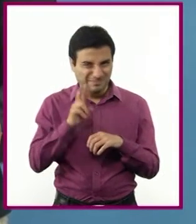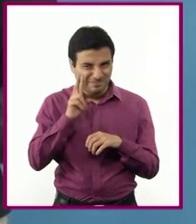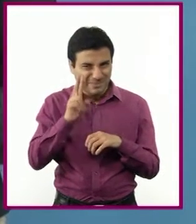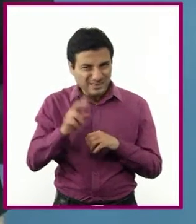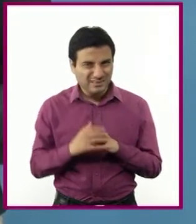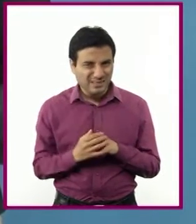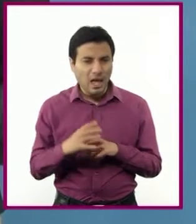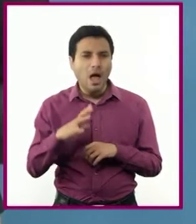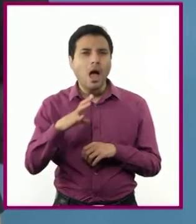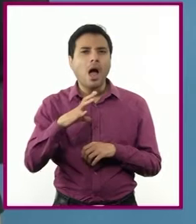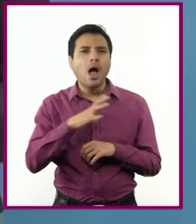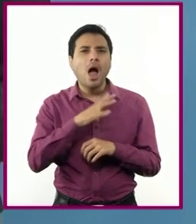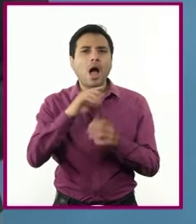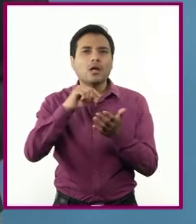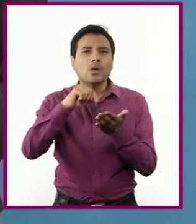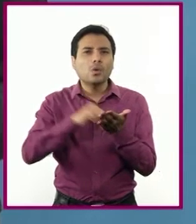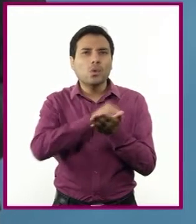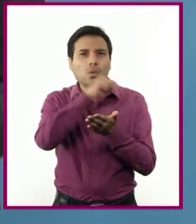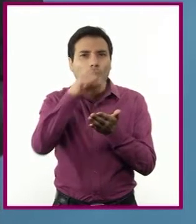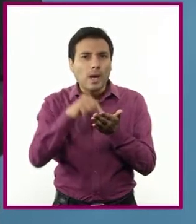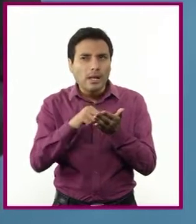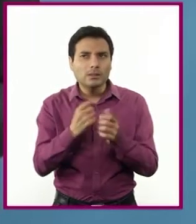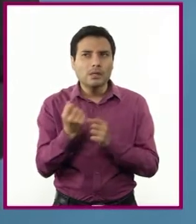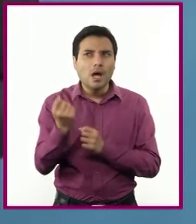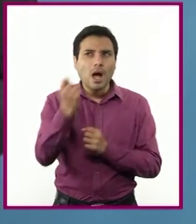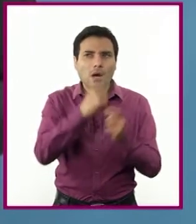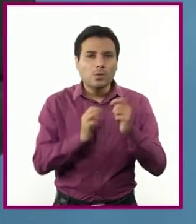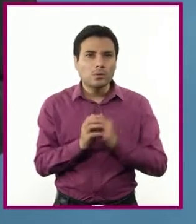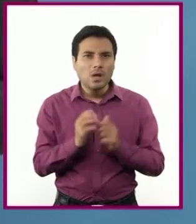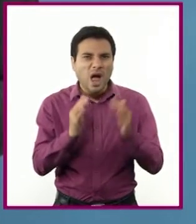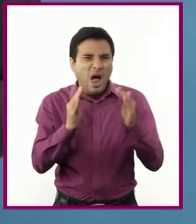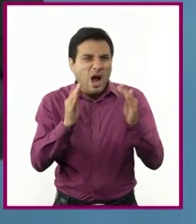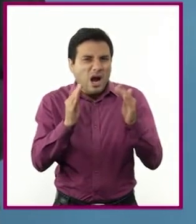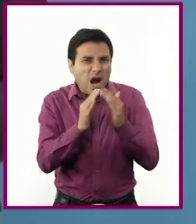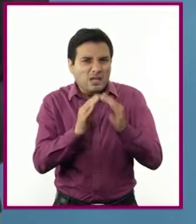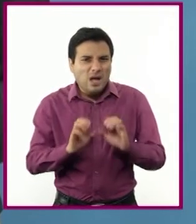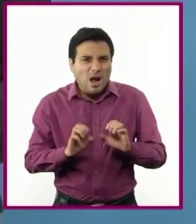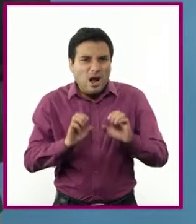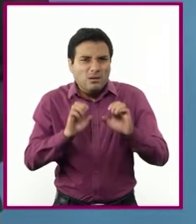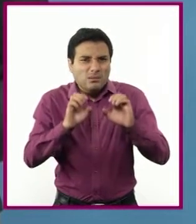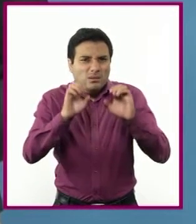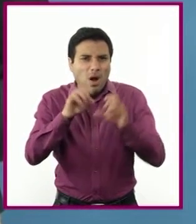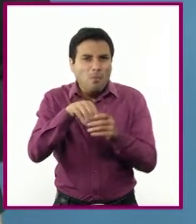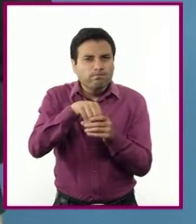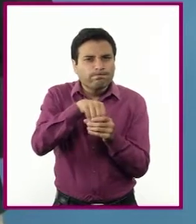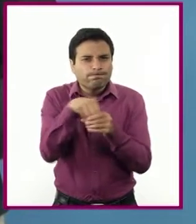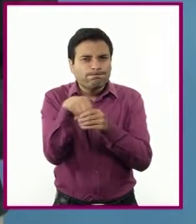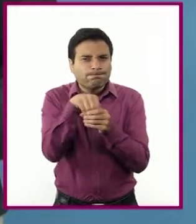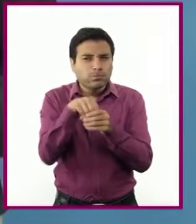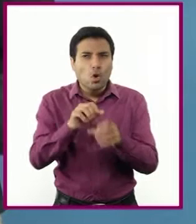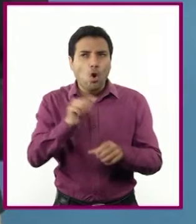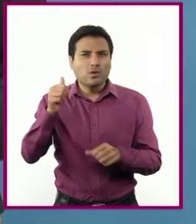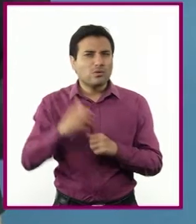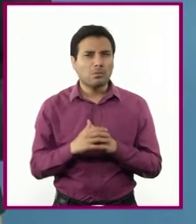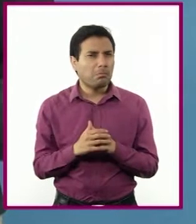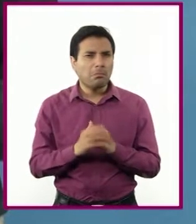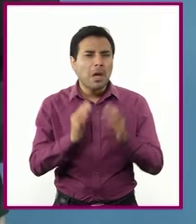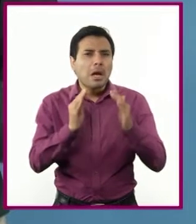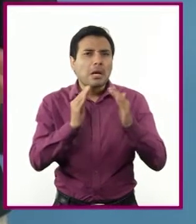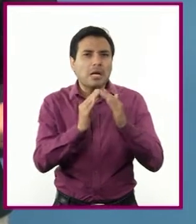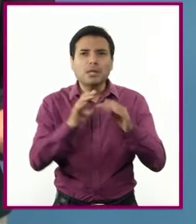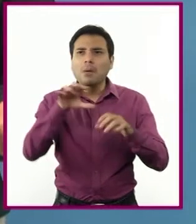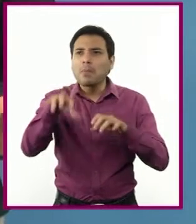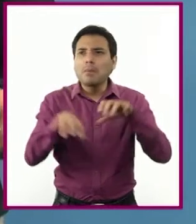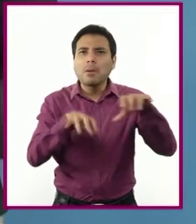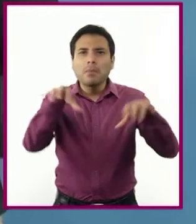hay lugares en donde hay una concentración de viviendas y edificios y otra en donde las casas están más